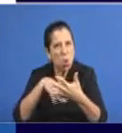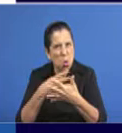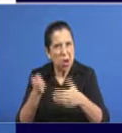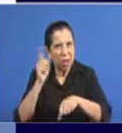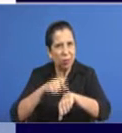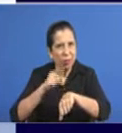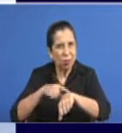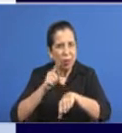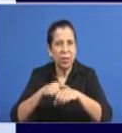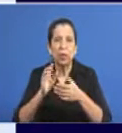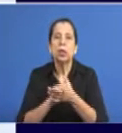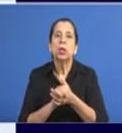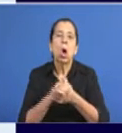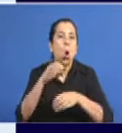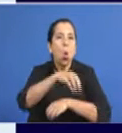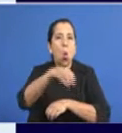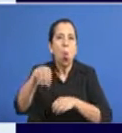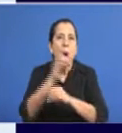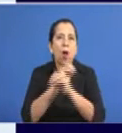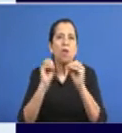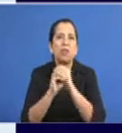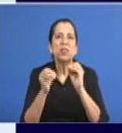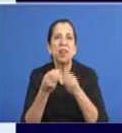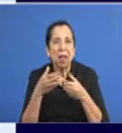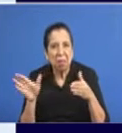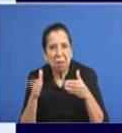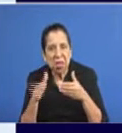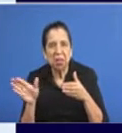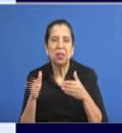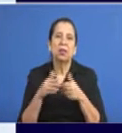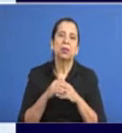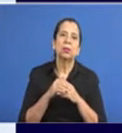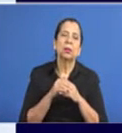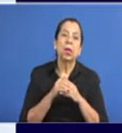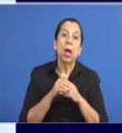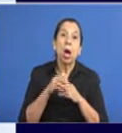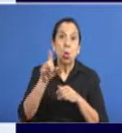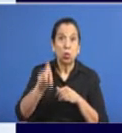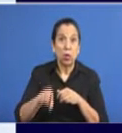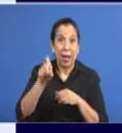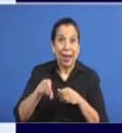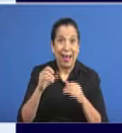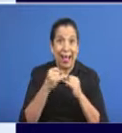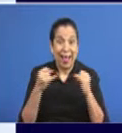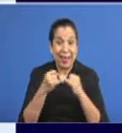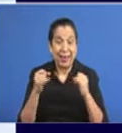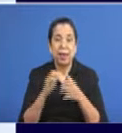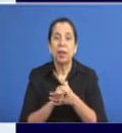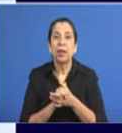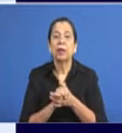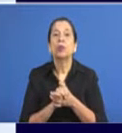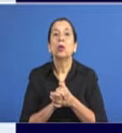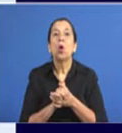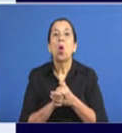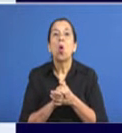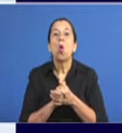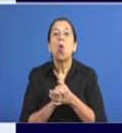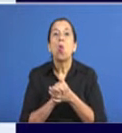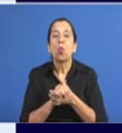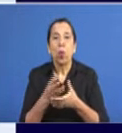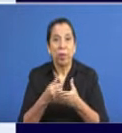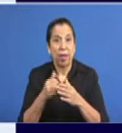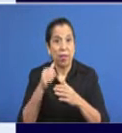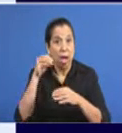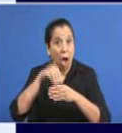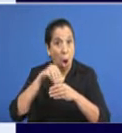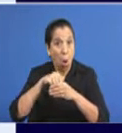sucursales disponibles, el uso de la caja en línea, requisitos de cuentas de ahorro y préstamo, plan especial de